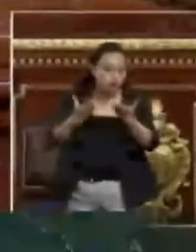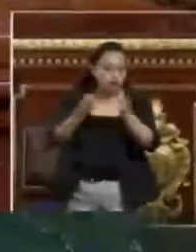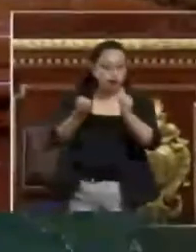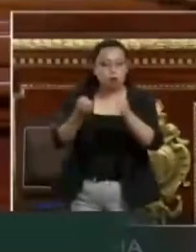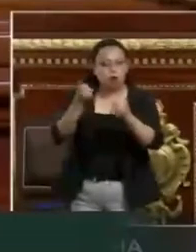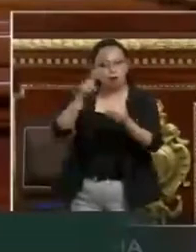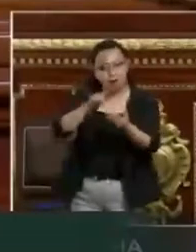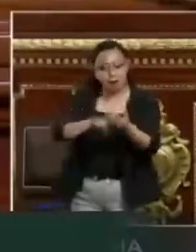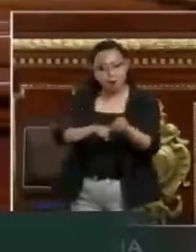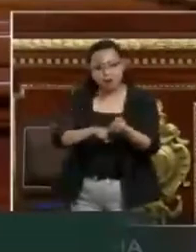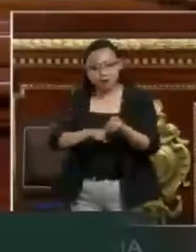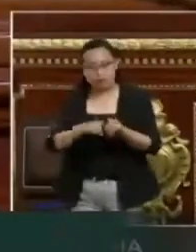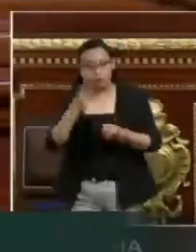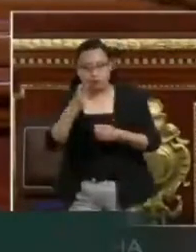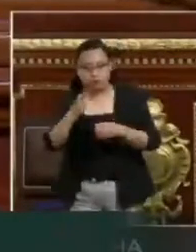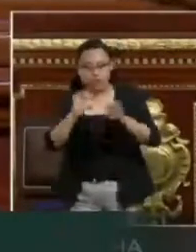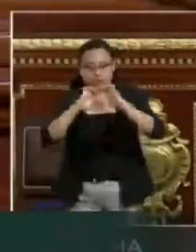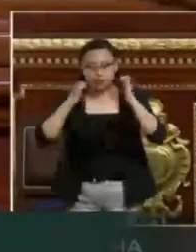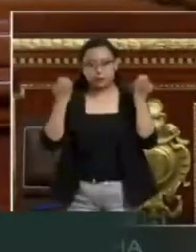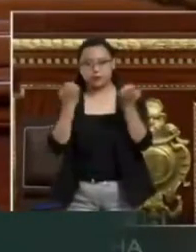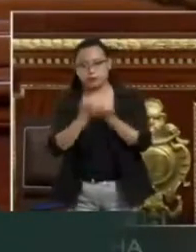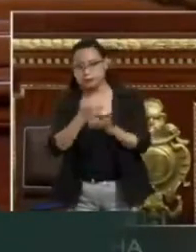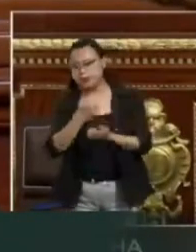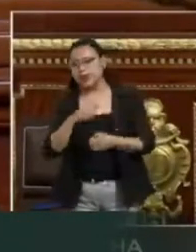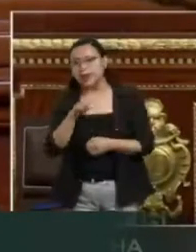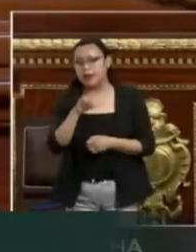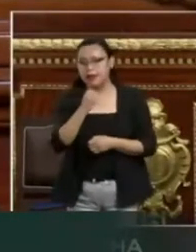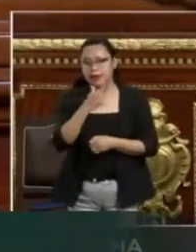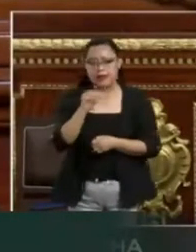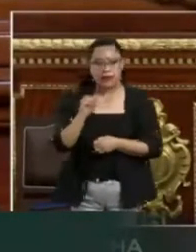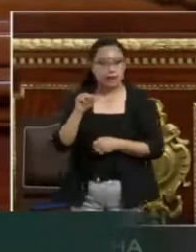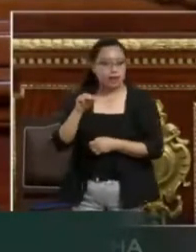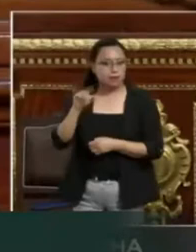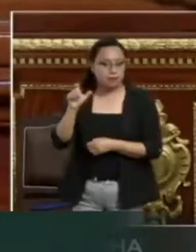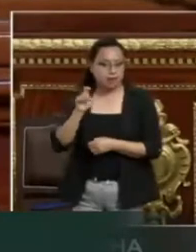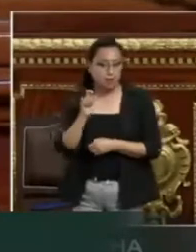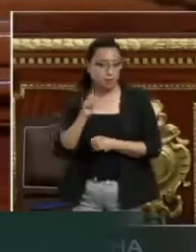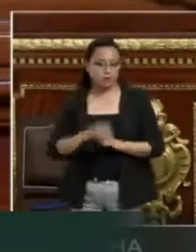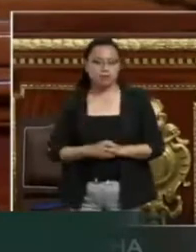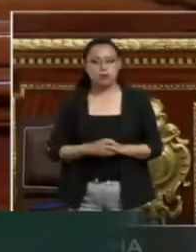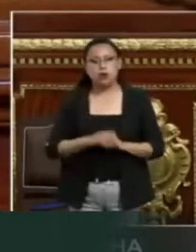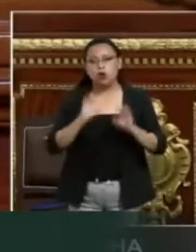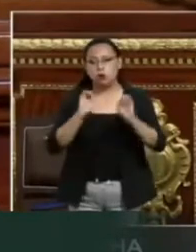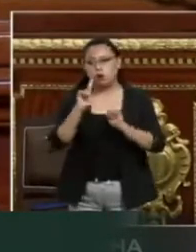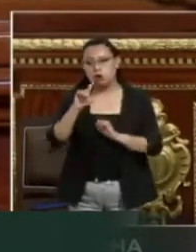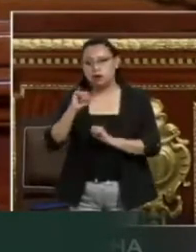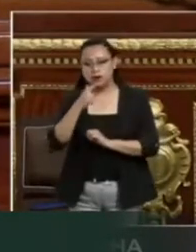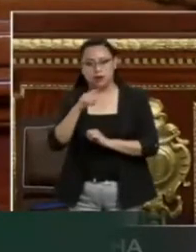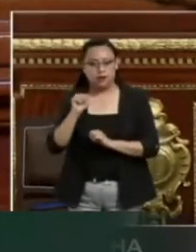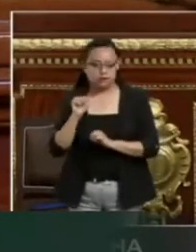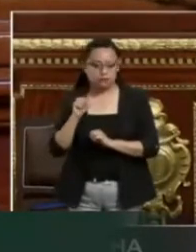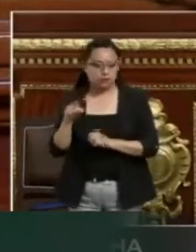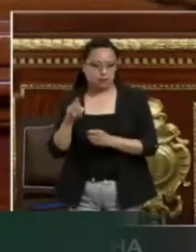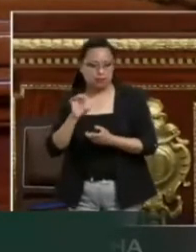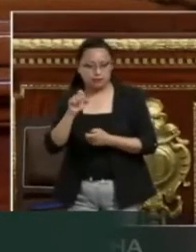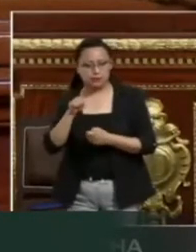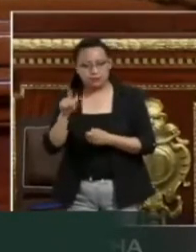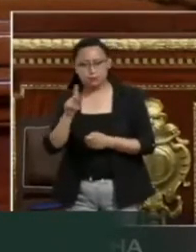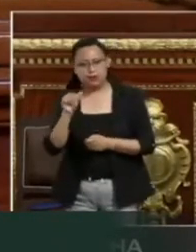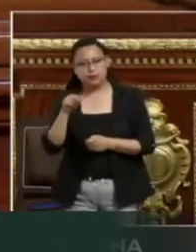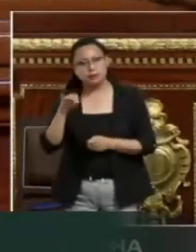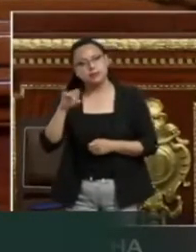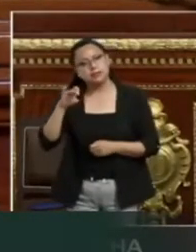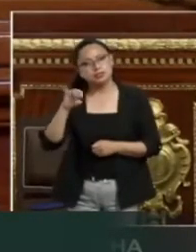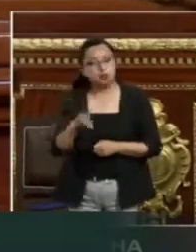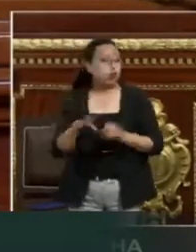El diputado Alberto Rangel Moreno propuso prohibir el ingreso a los estadios a las personas con antecedentes penales o que estén sujetas a un